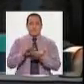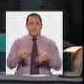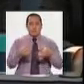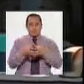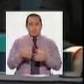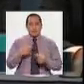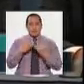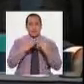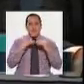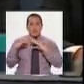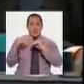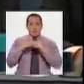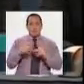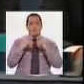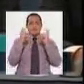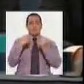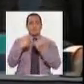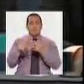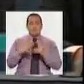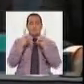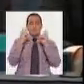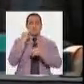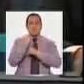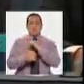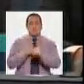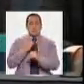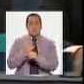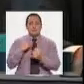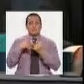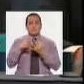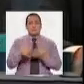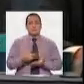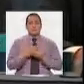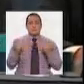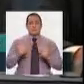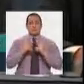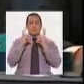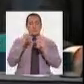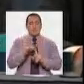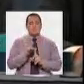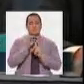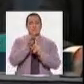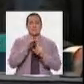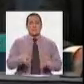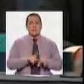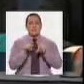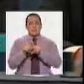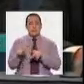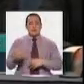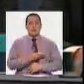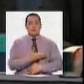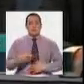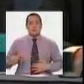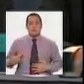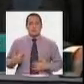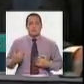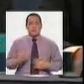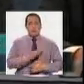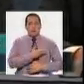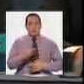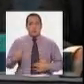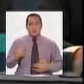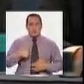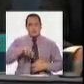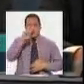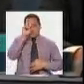donde se discutía en sede interna y en sede internacional una circunstancia de un caso en particular para el gobierno, o para el Estado